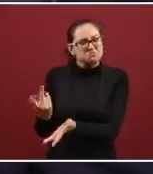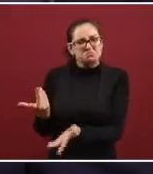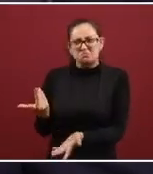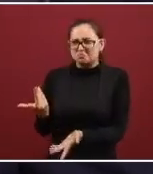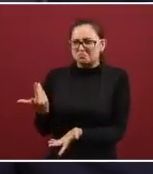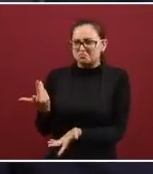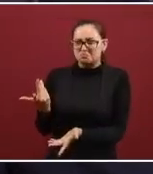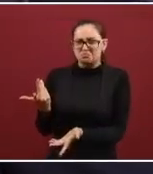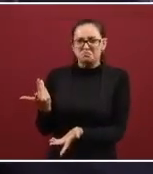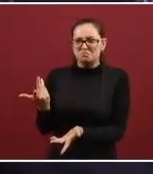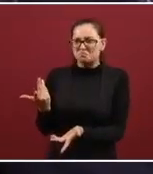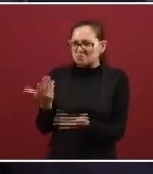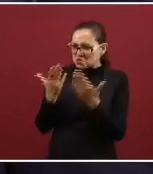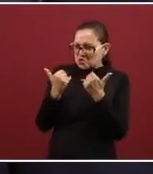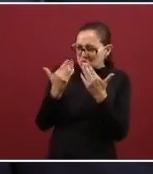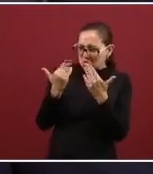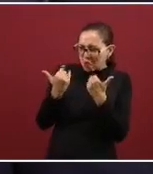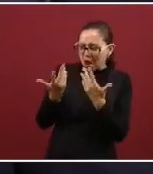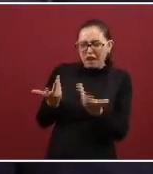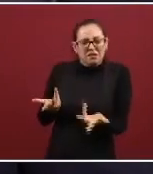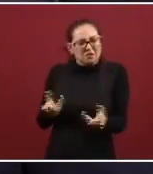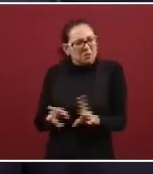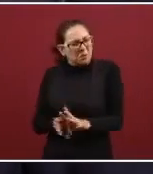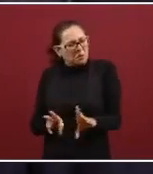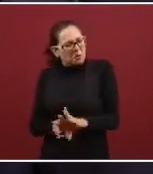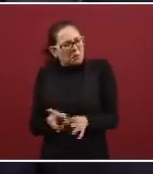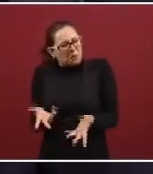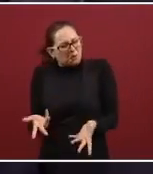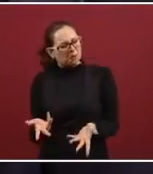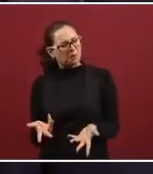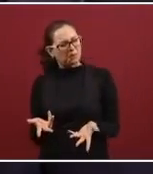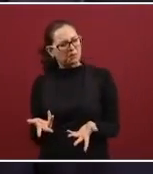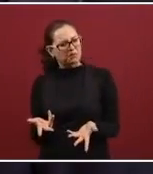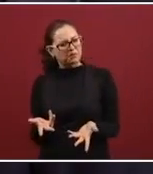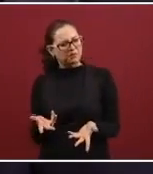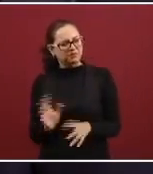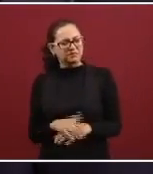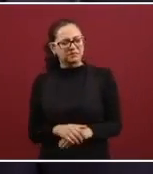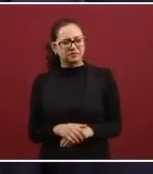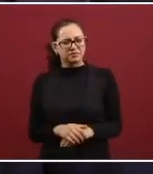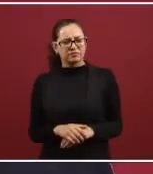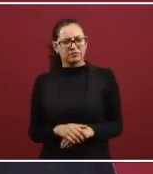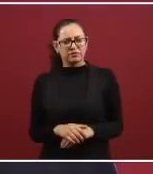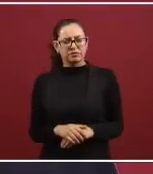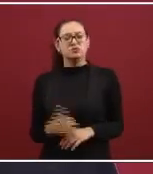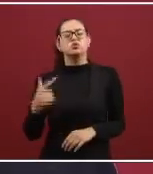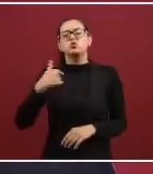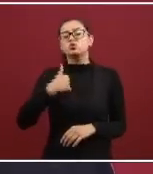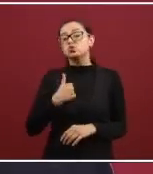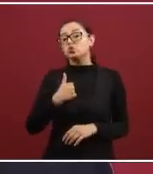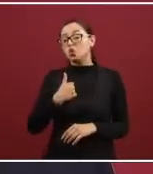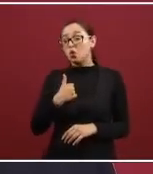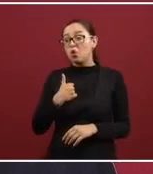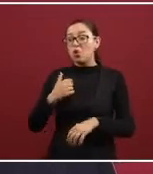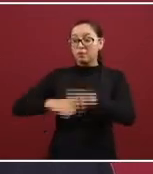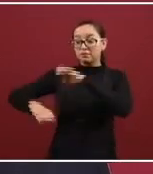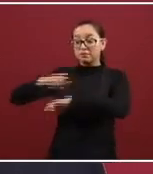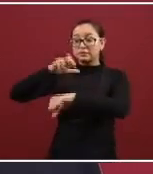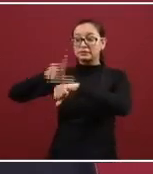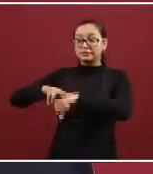dando buenos resultados? Entonces, ¿qué fue lo que les dije desde el principio? Ustedes abren